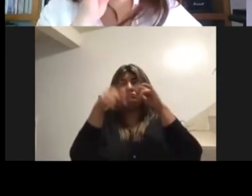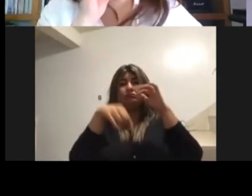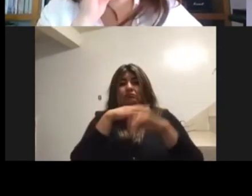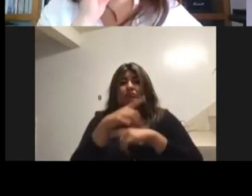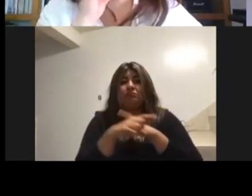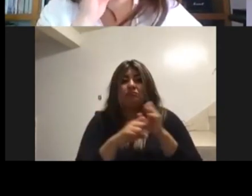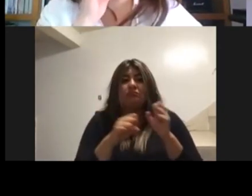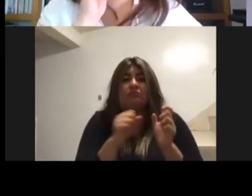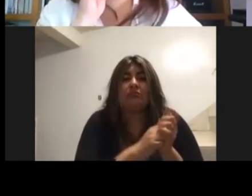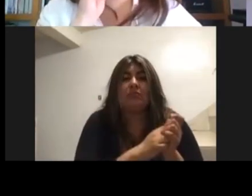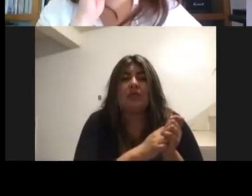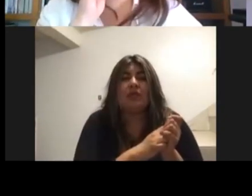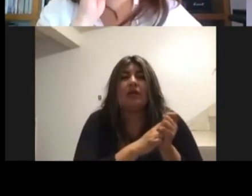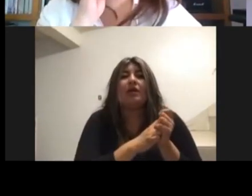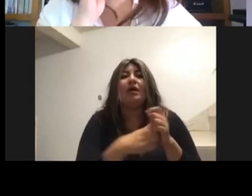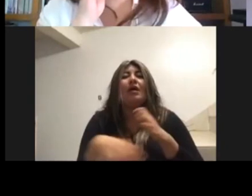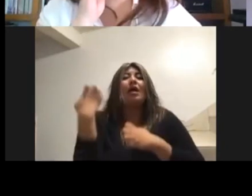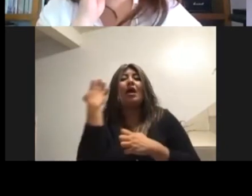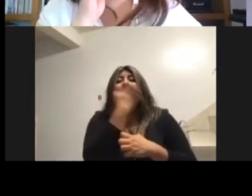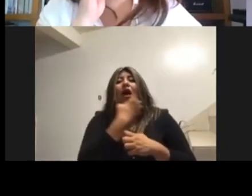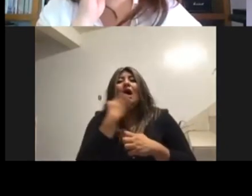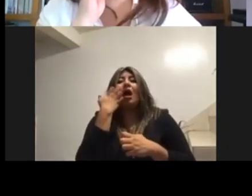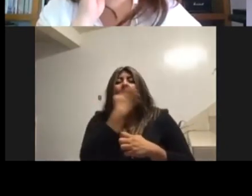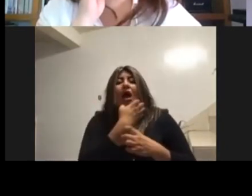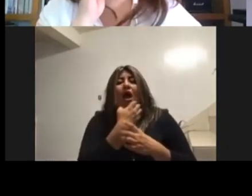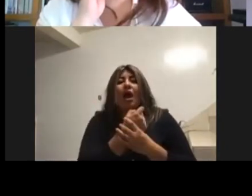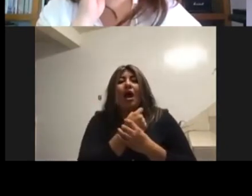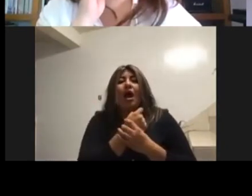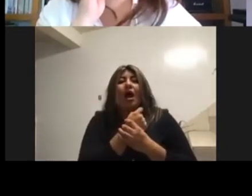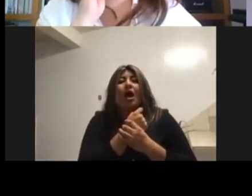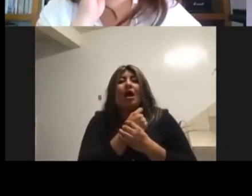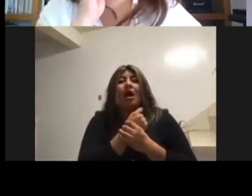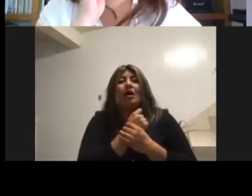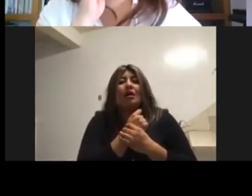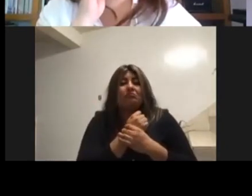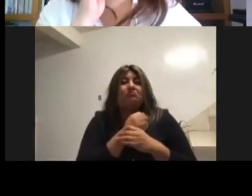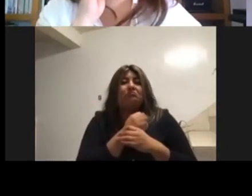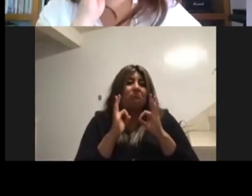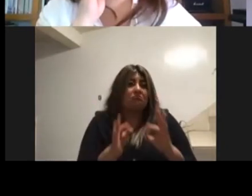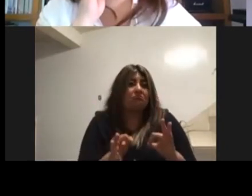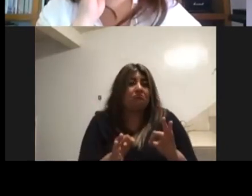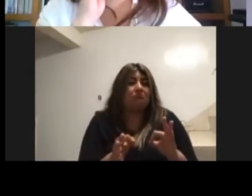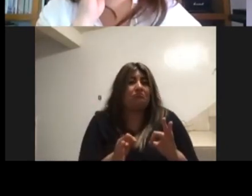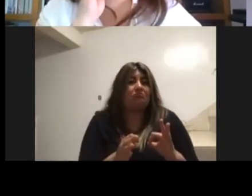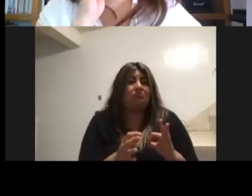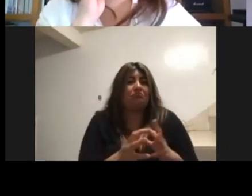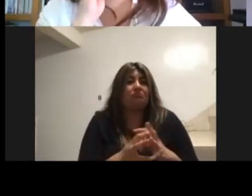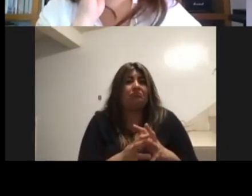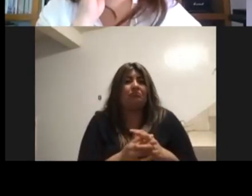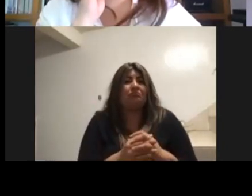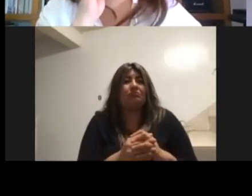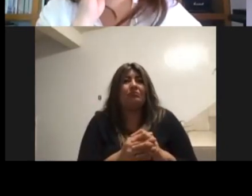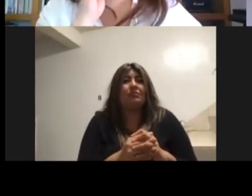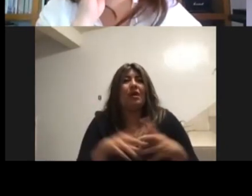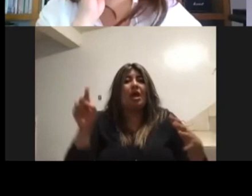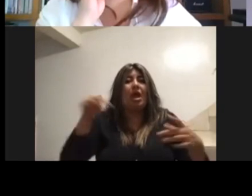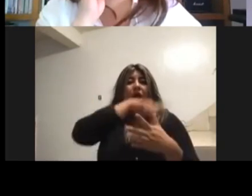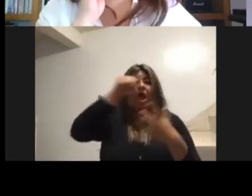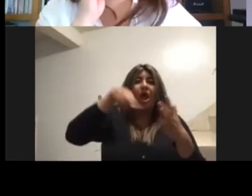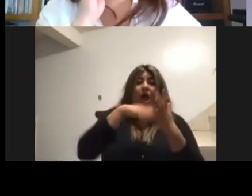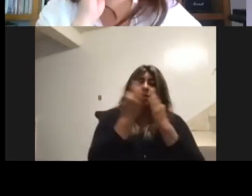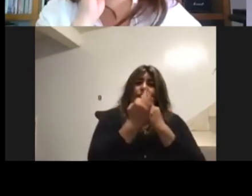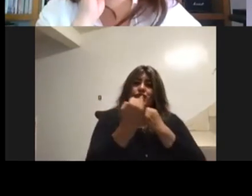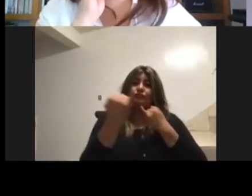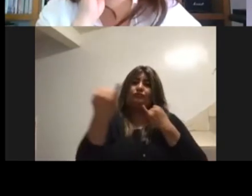desde la escuela. Y lo mejor de lo mejor estuvo en una zona muy marginada, en